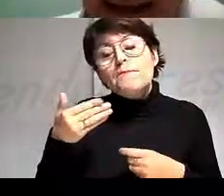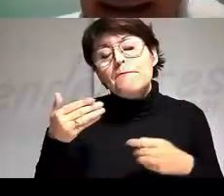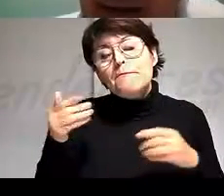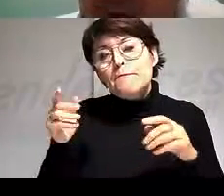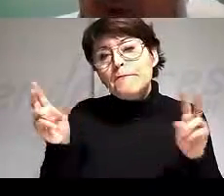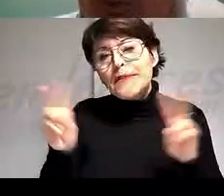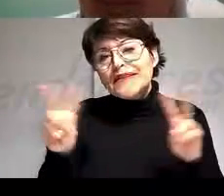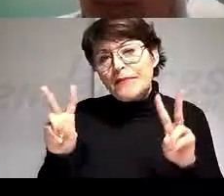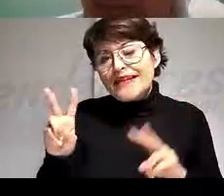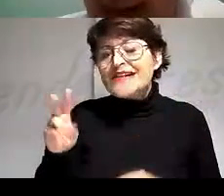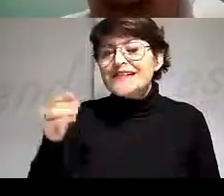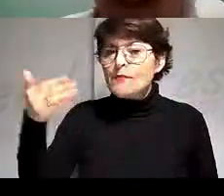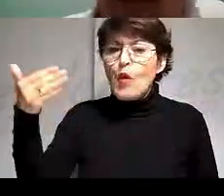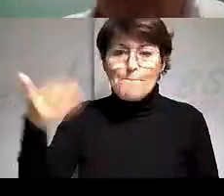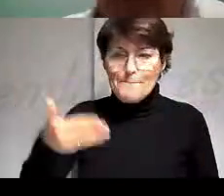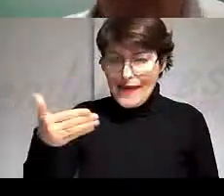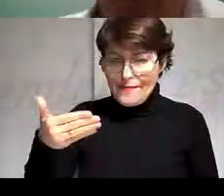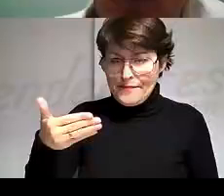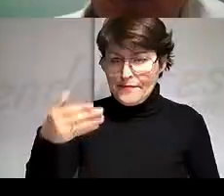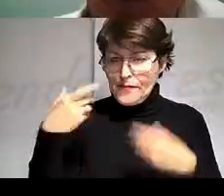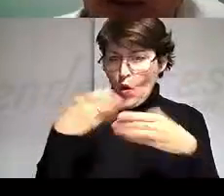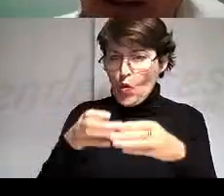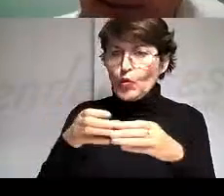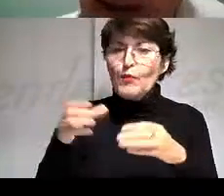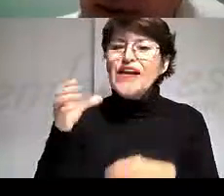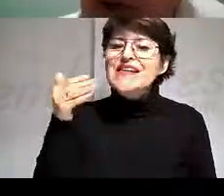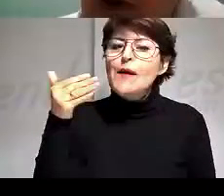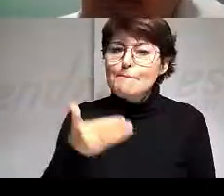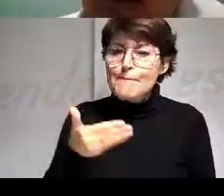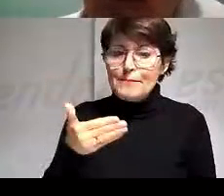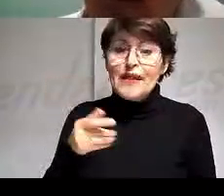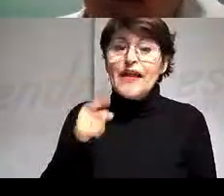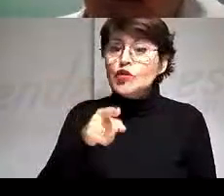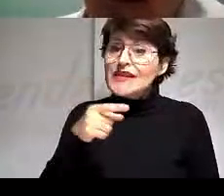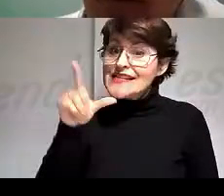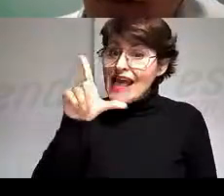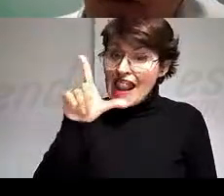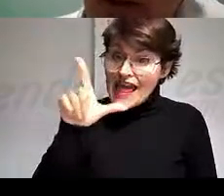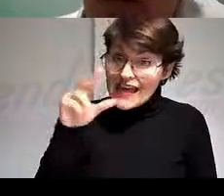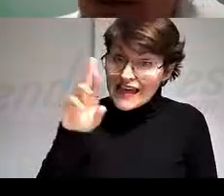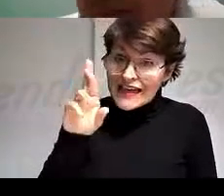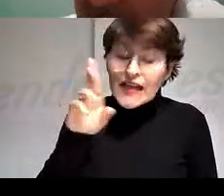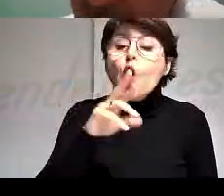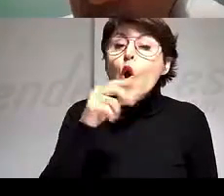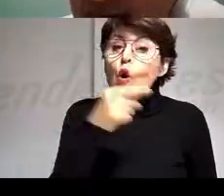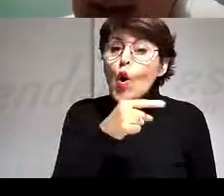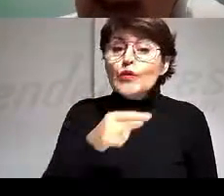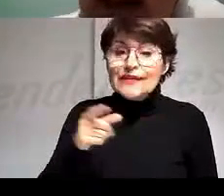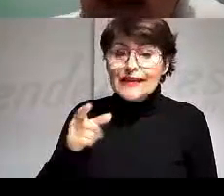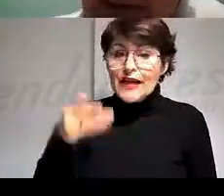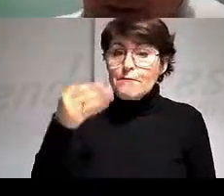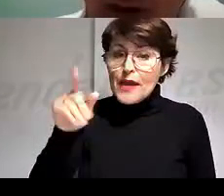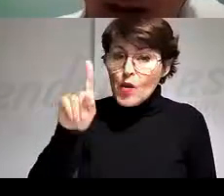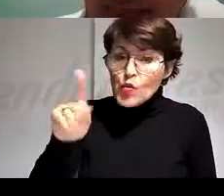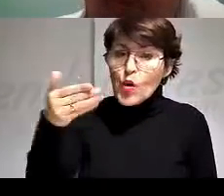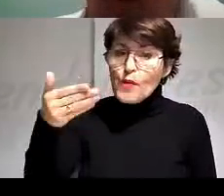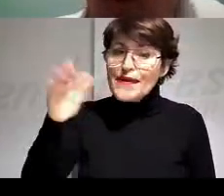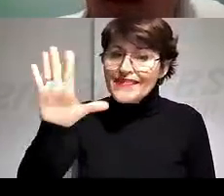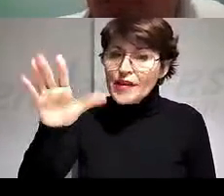En LRGO pre-ejercicio lo que vamos a encontrar son la vitamina B1, la B5, la B6, la B8, la B9 y la B12. La B1,